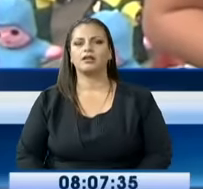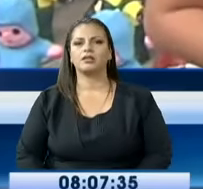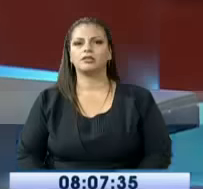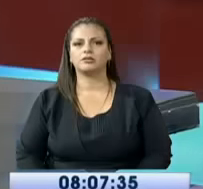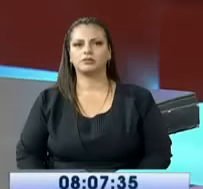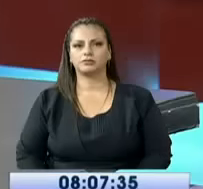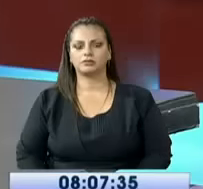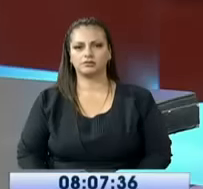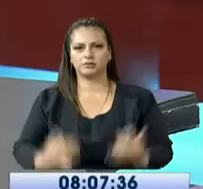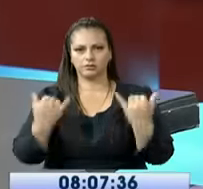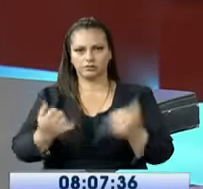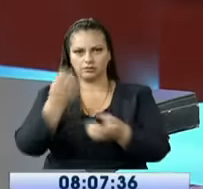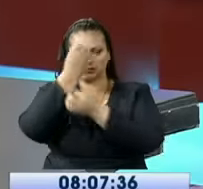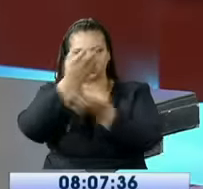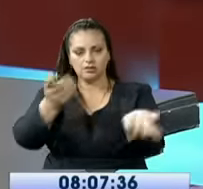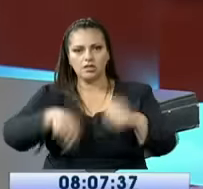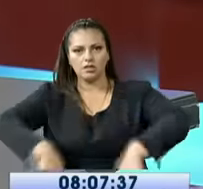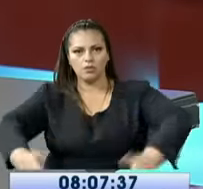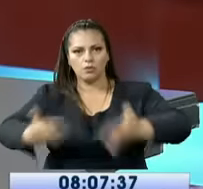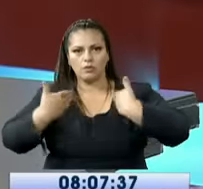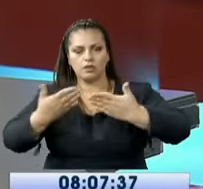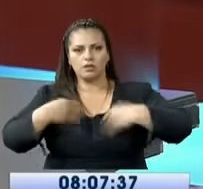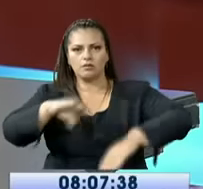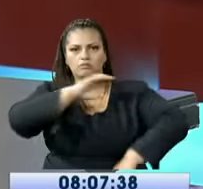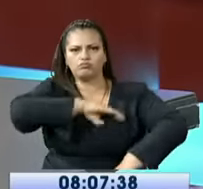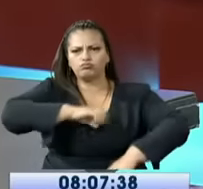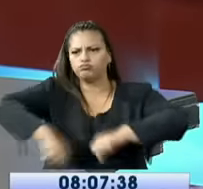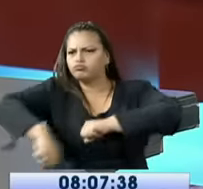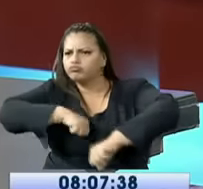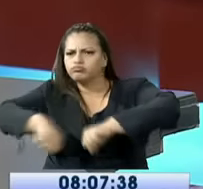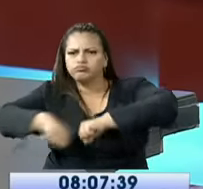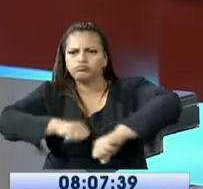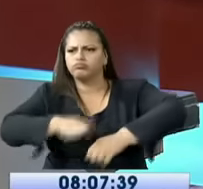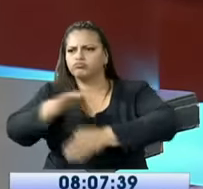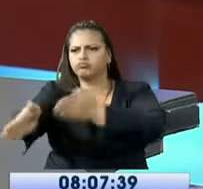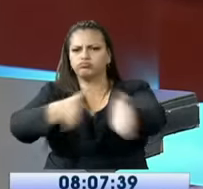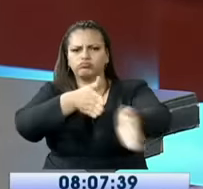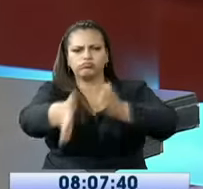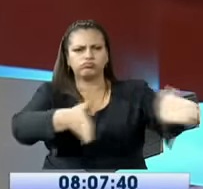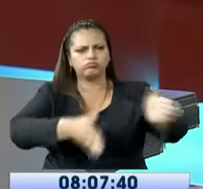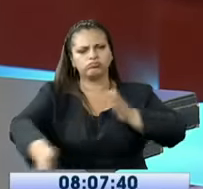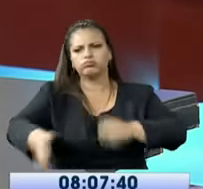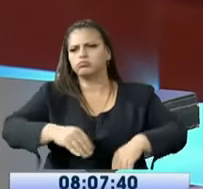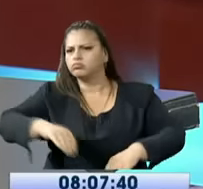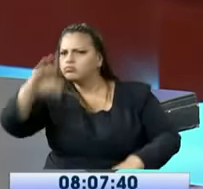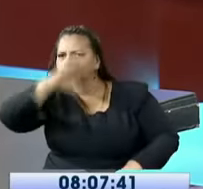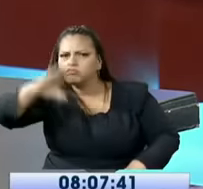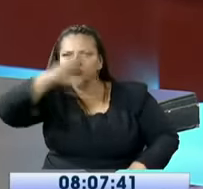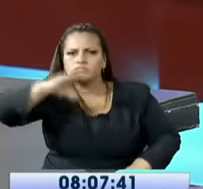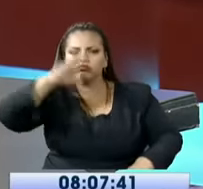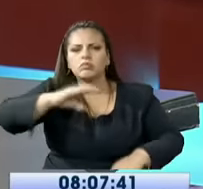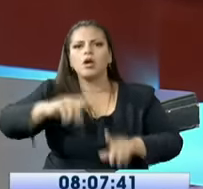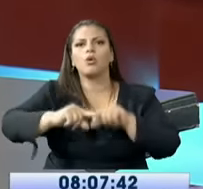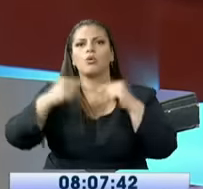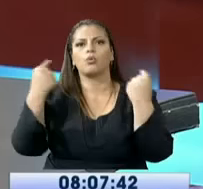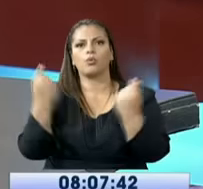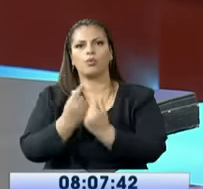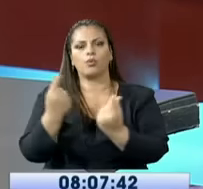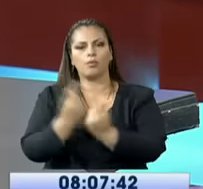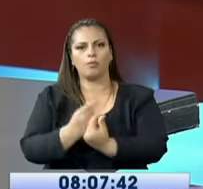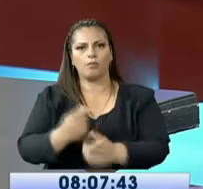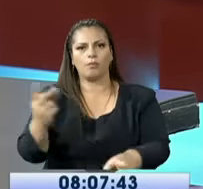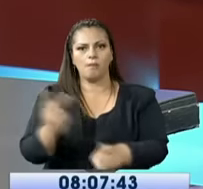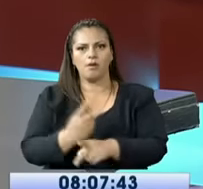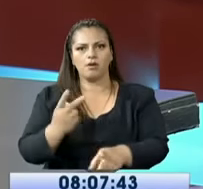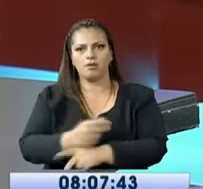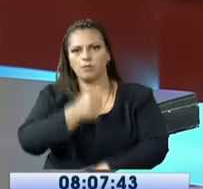es, ahora les contamos que en Guayaquil desarticulan a una presunta organización narcodelictiva conformada por 2 miembros de la Policía Nacional